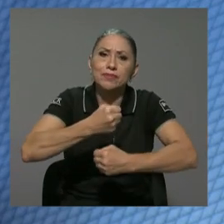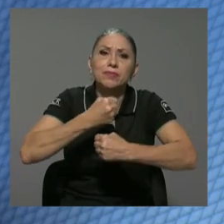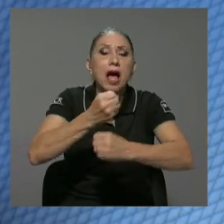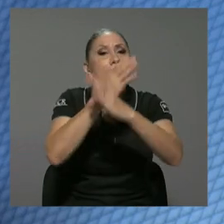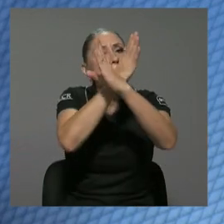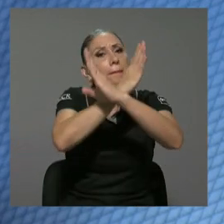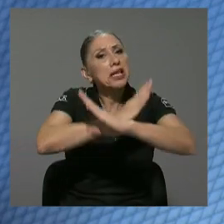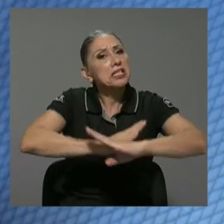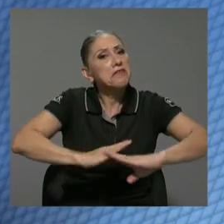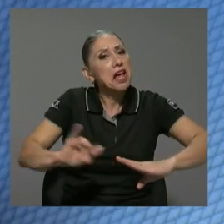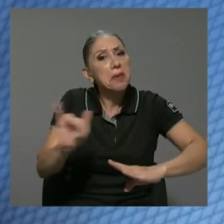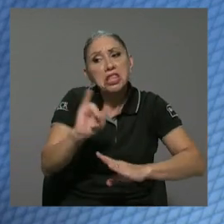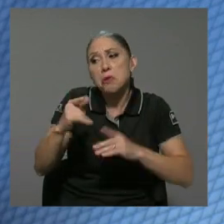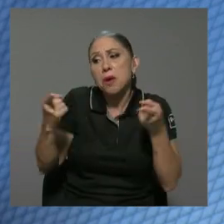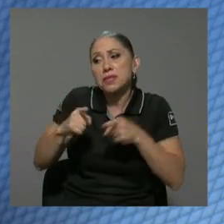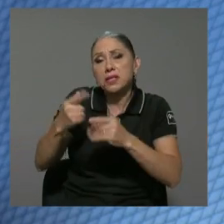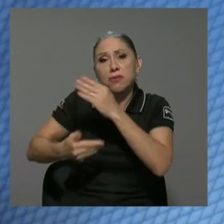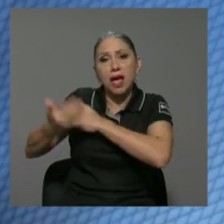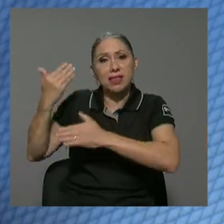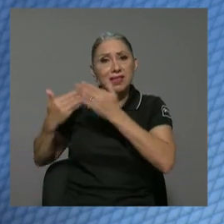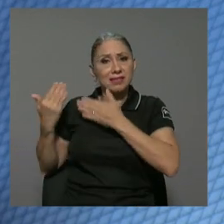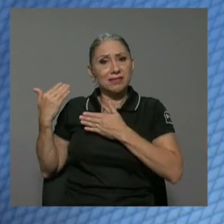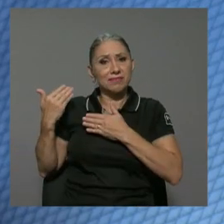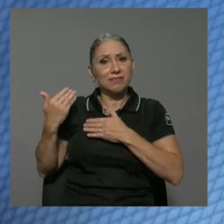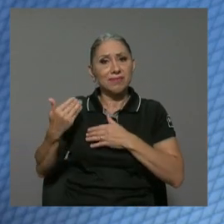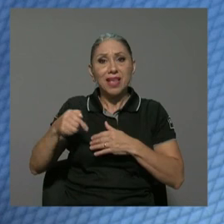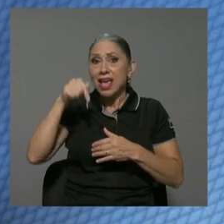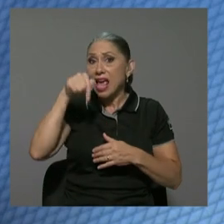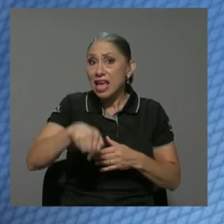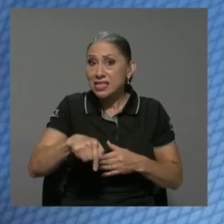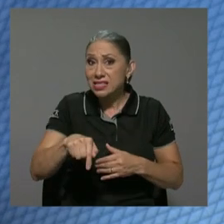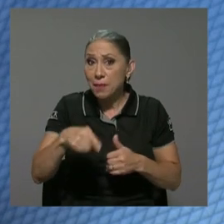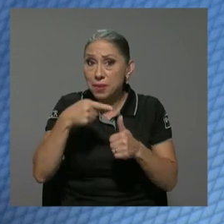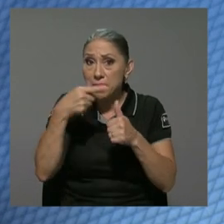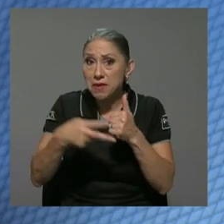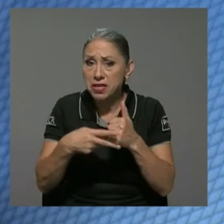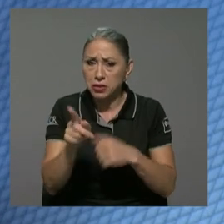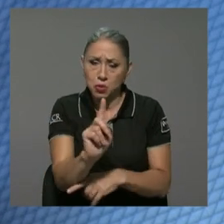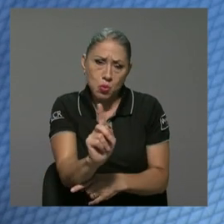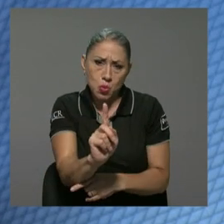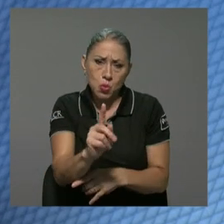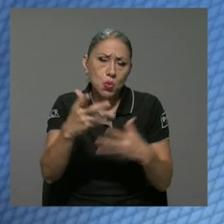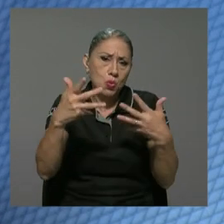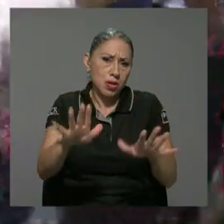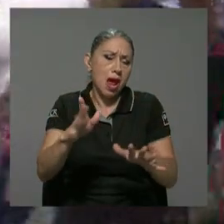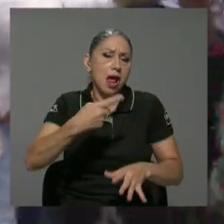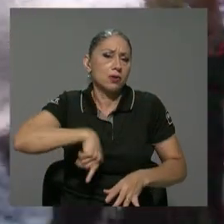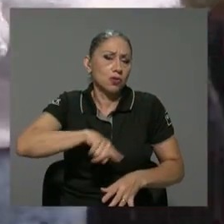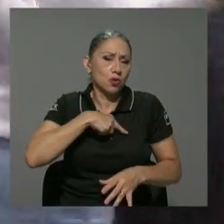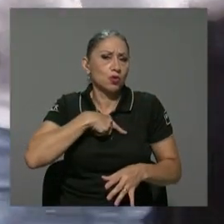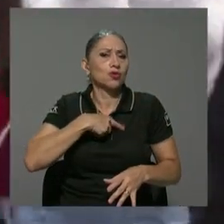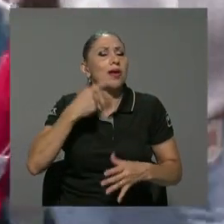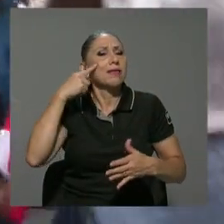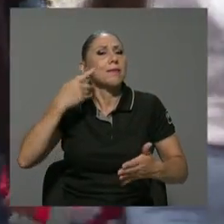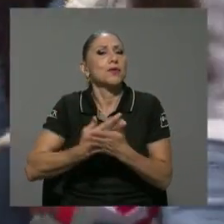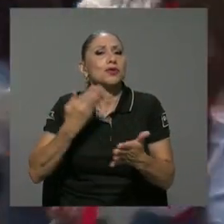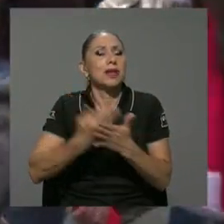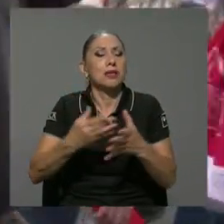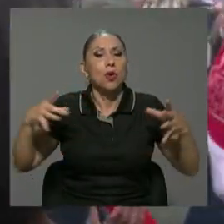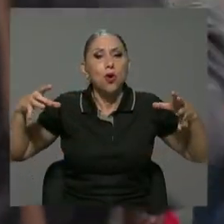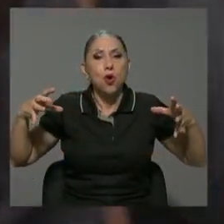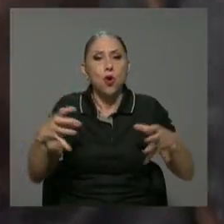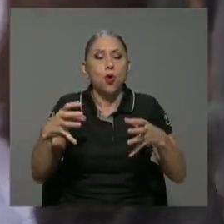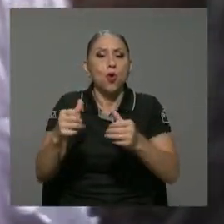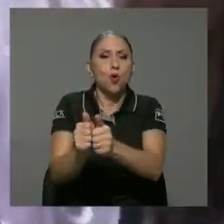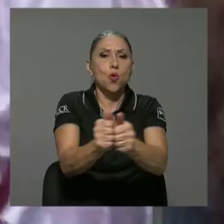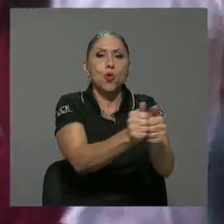historia, y esta no será la primera vez que lo hagamos, y yo creo que se está demostrando que juntos sí podemos lograr al